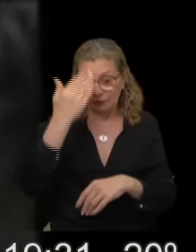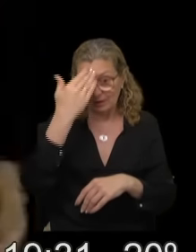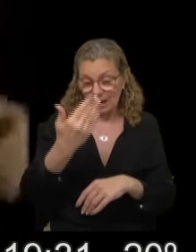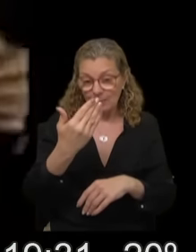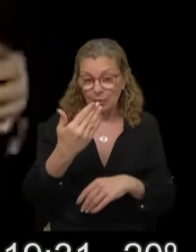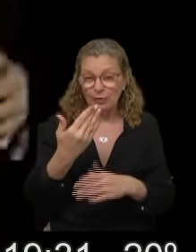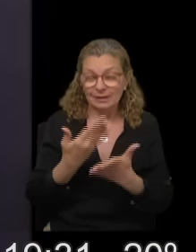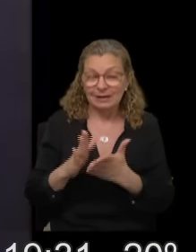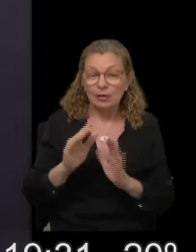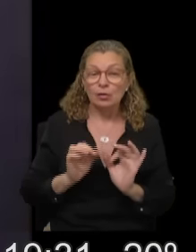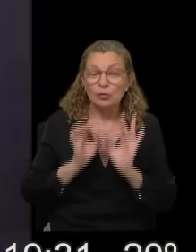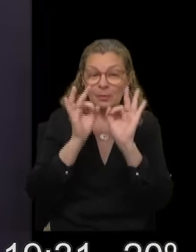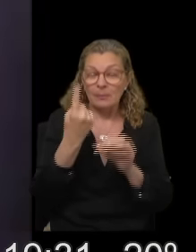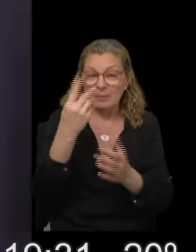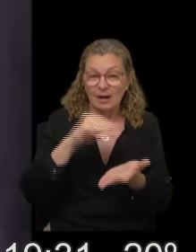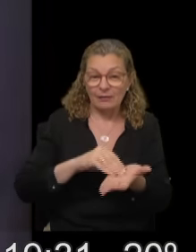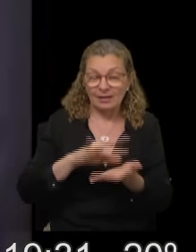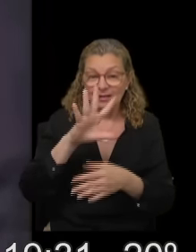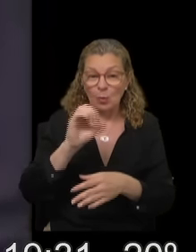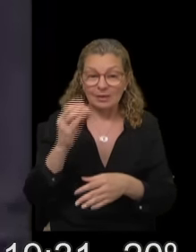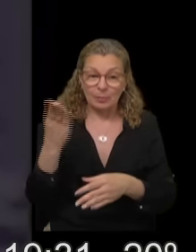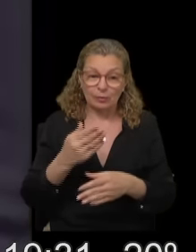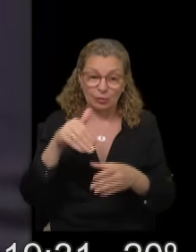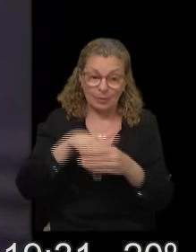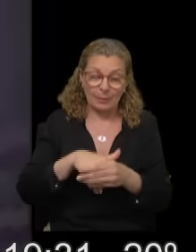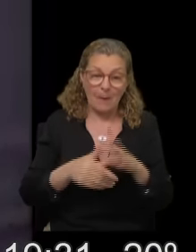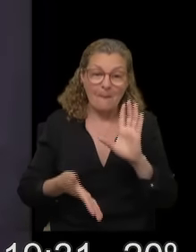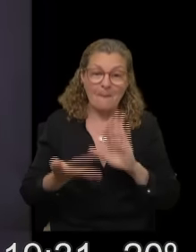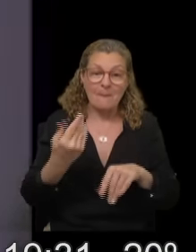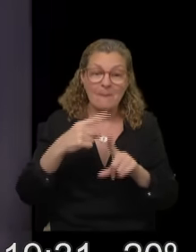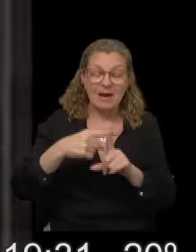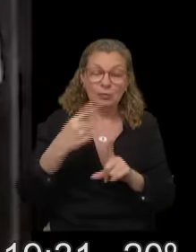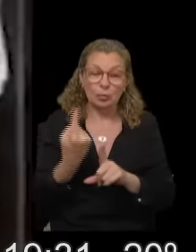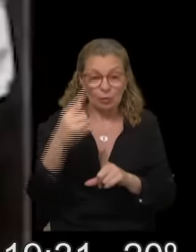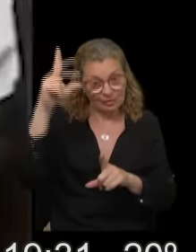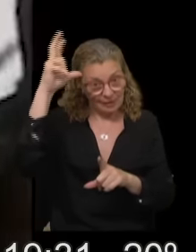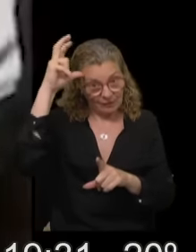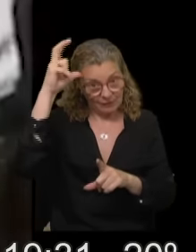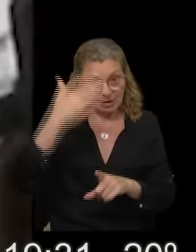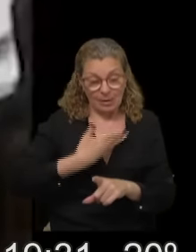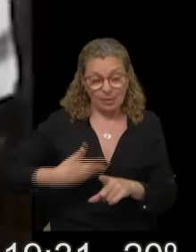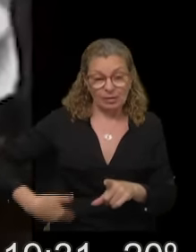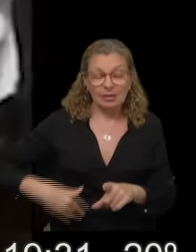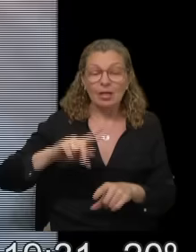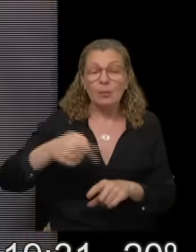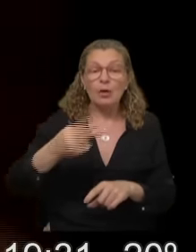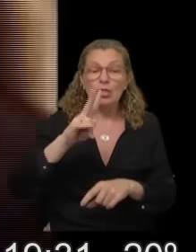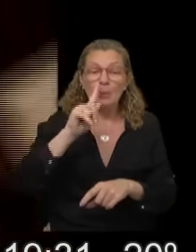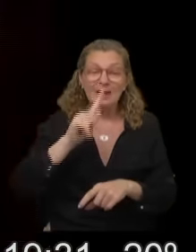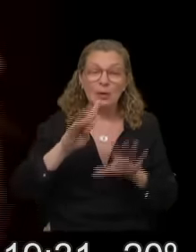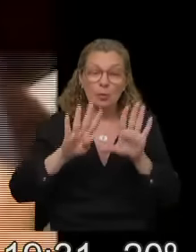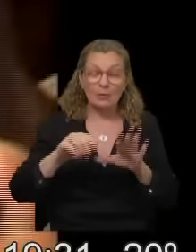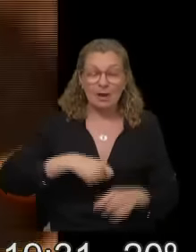el balotaje al superar en primera vuelta el 50% más uno de los votos con Tabaré Vázquez a la cabeza, y en 2009 triunfó en segunda instancia con